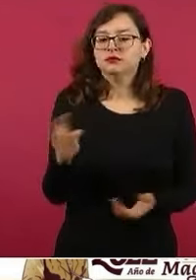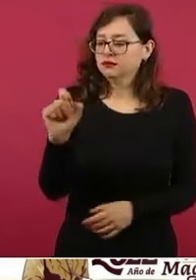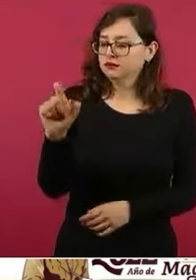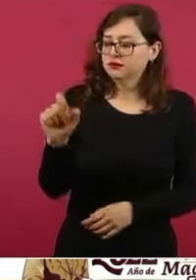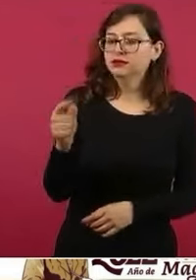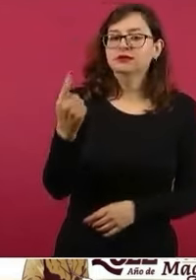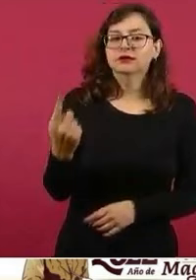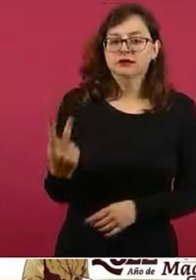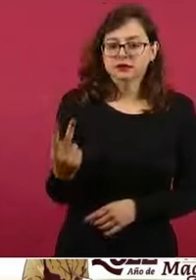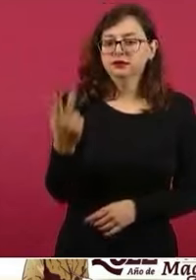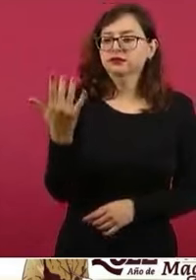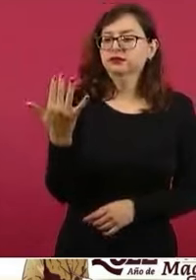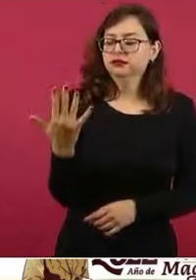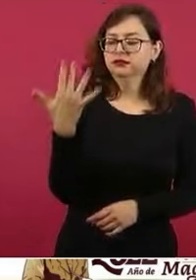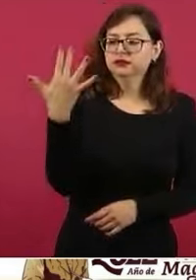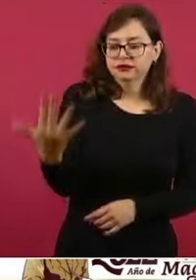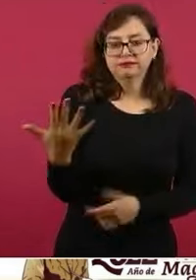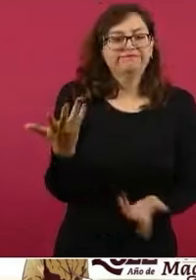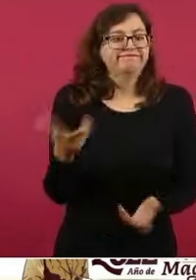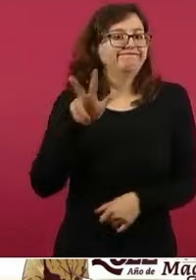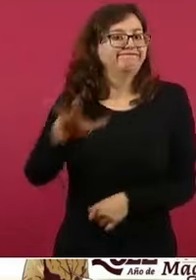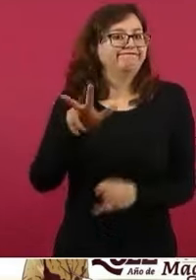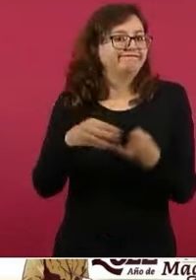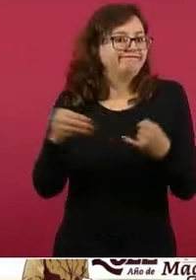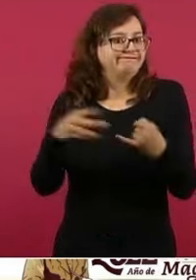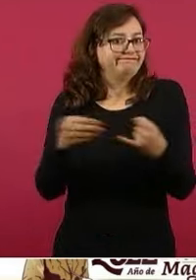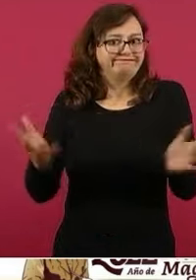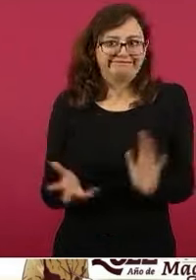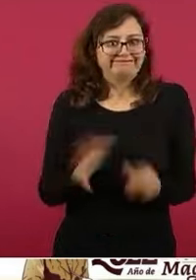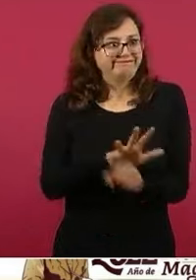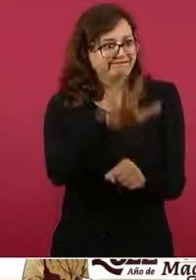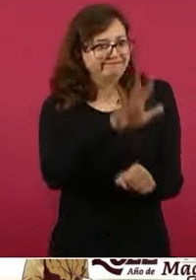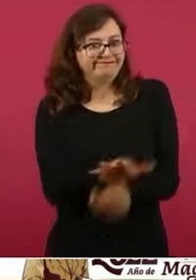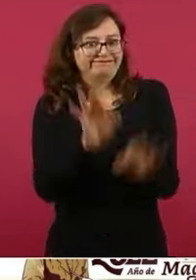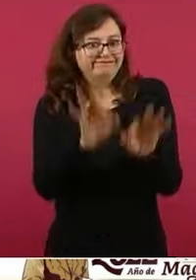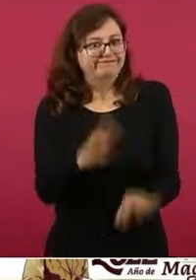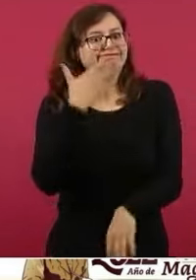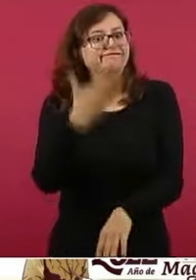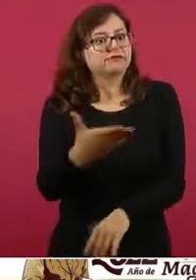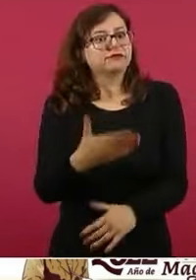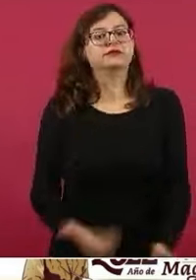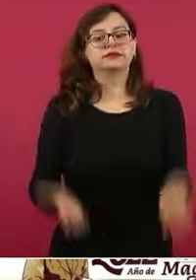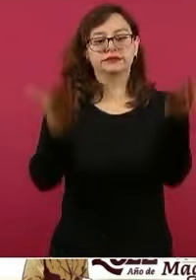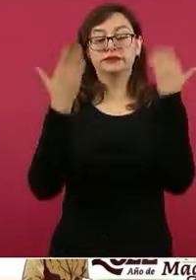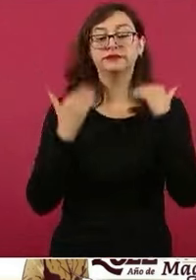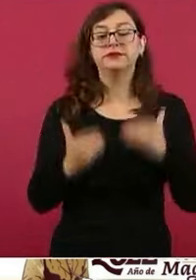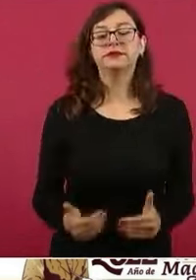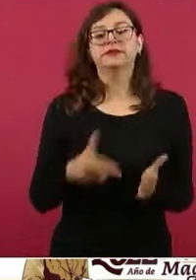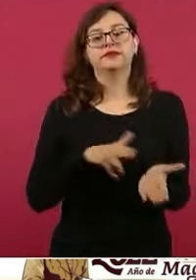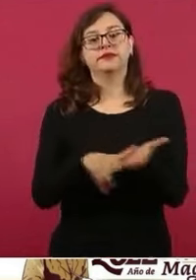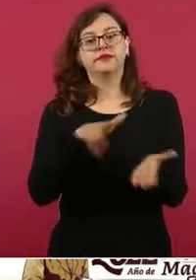22.55 por litro. Por último, en el diésel, Orsan en Coatzacoalcos, Veracruz, con un precio de